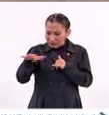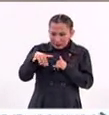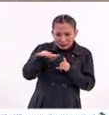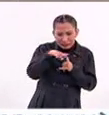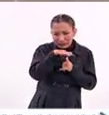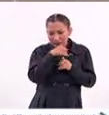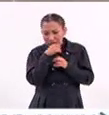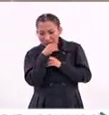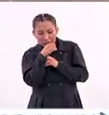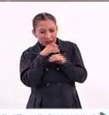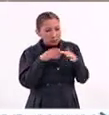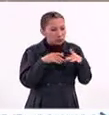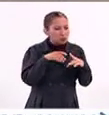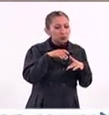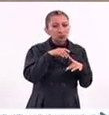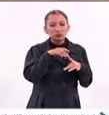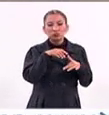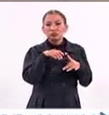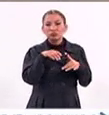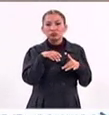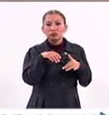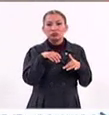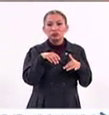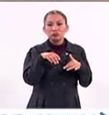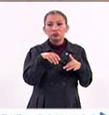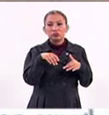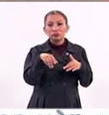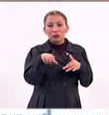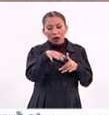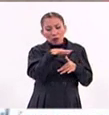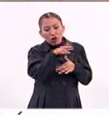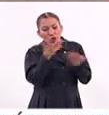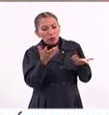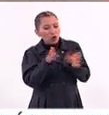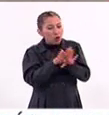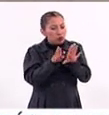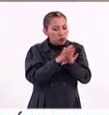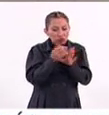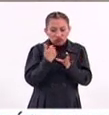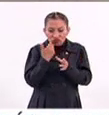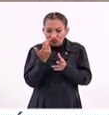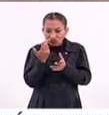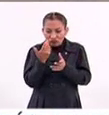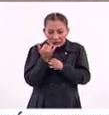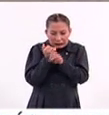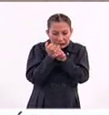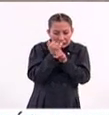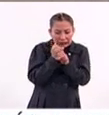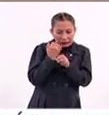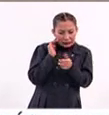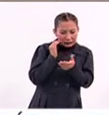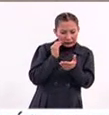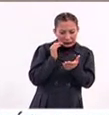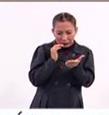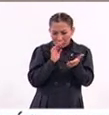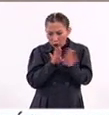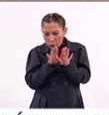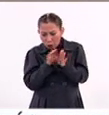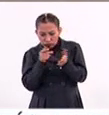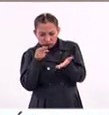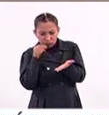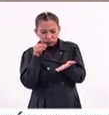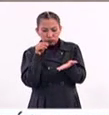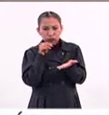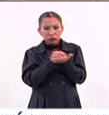buscar y buscar en pues ese recurso y esa simulación